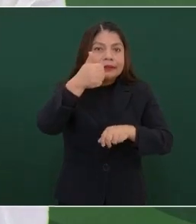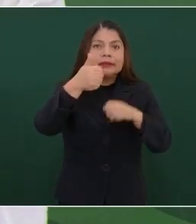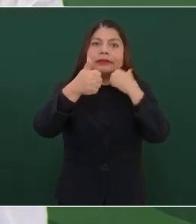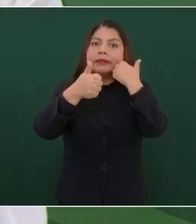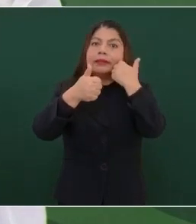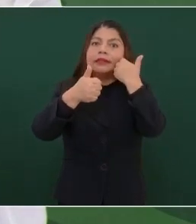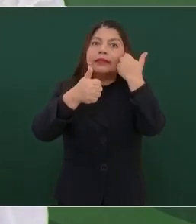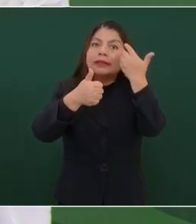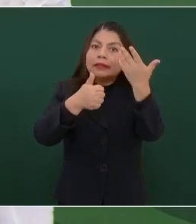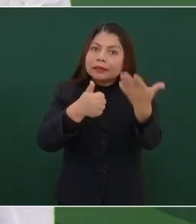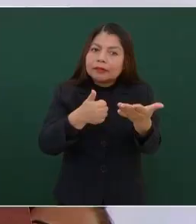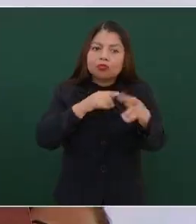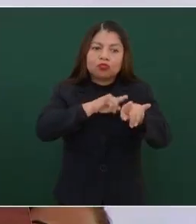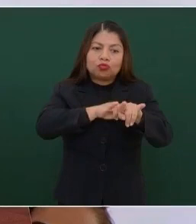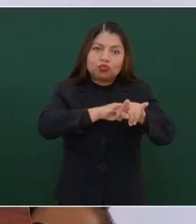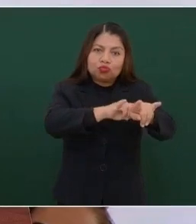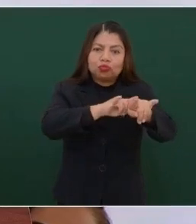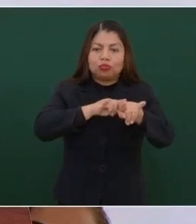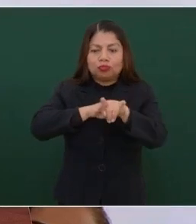van a ir llegando más